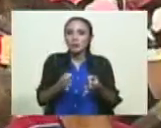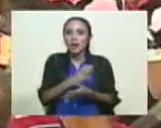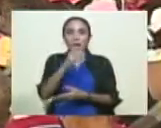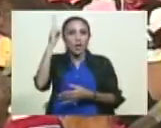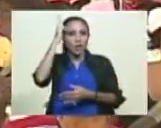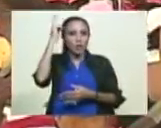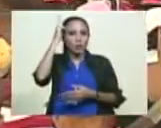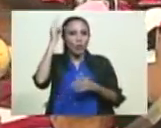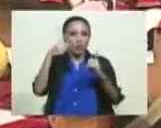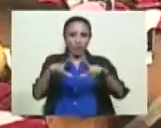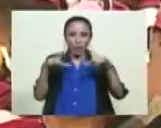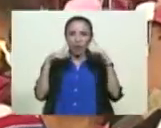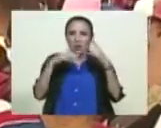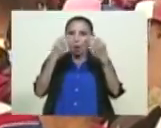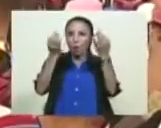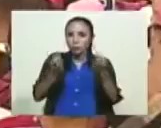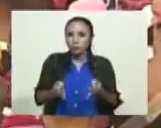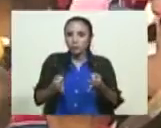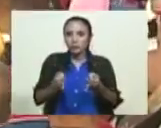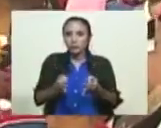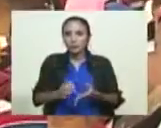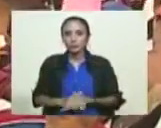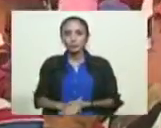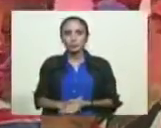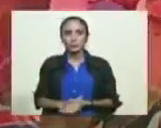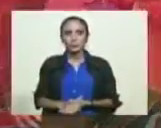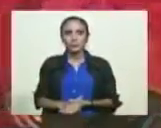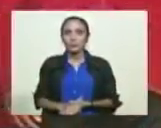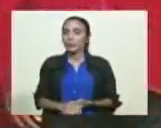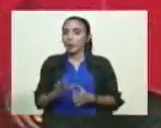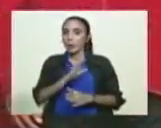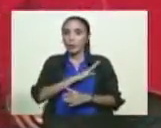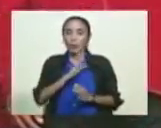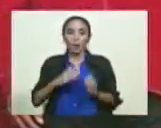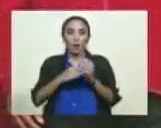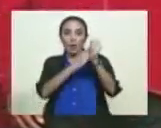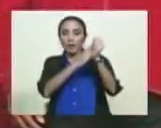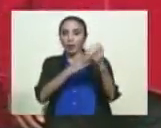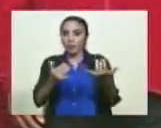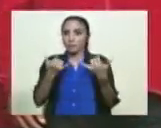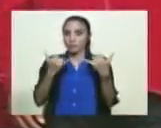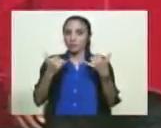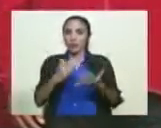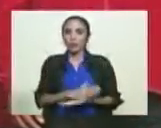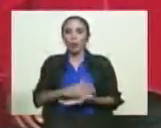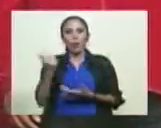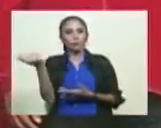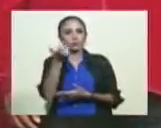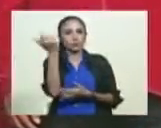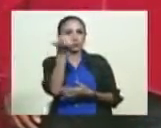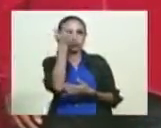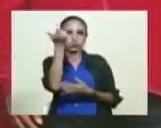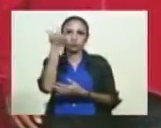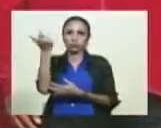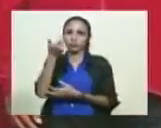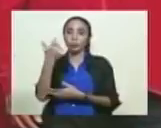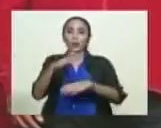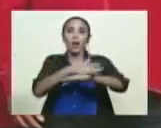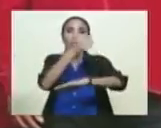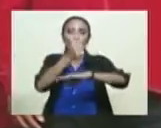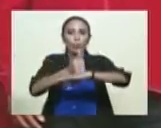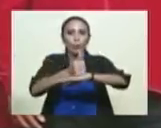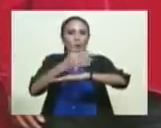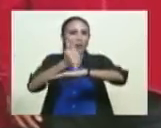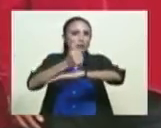mano. Tuvo que tomar la justicia por su propia mano, capturar y castigar a quien había